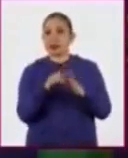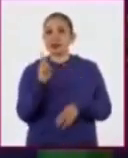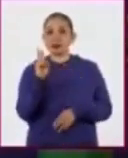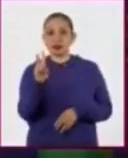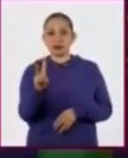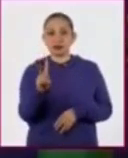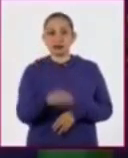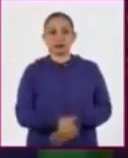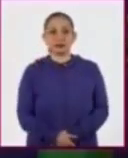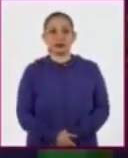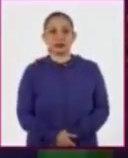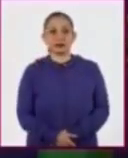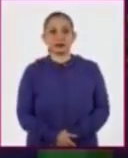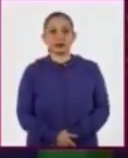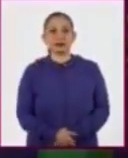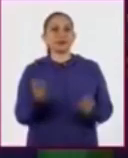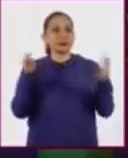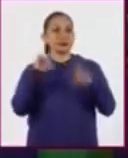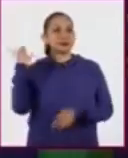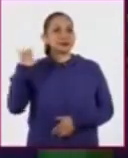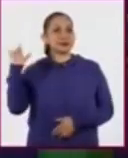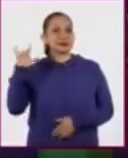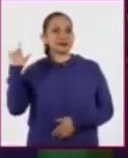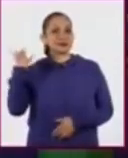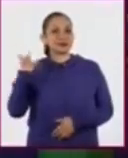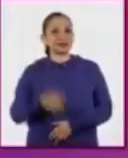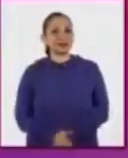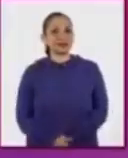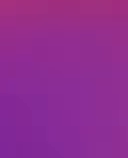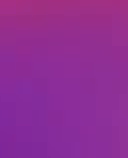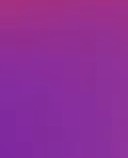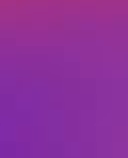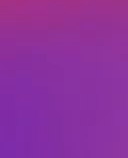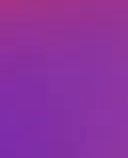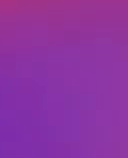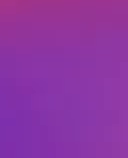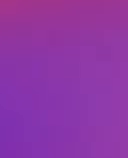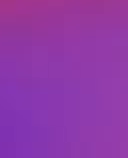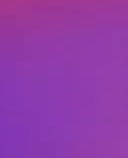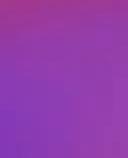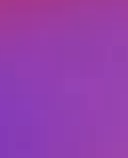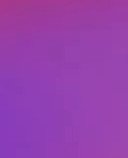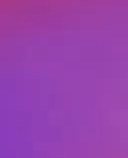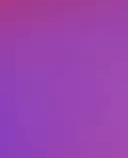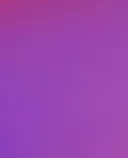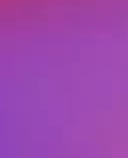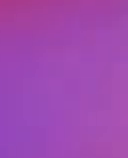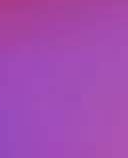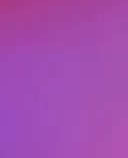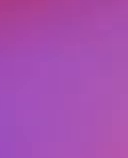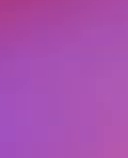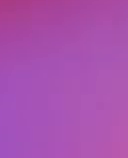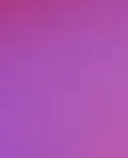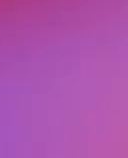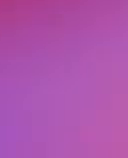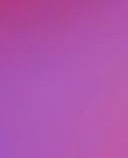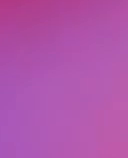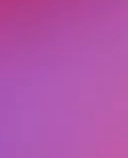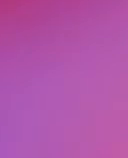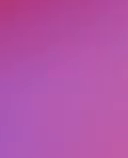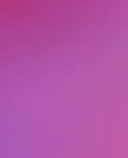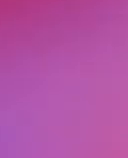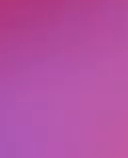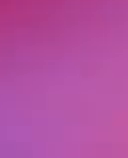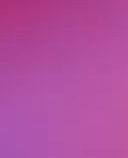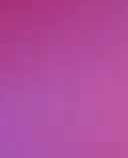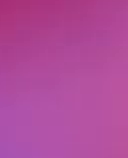Casa 2. ¡Hasta la próxima! Si tienes dudas o necesitas ayuda, llama al Centro de Apoyo